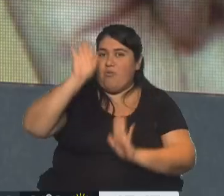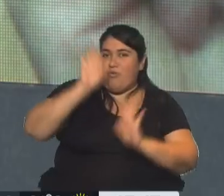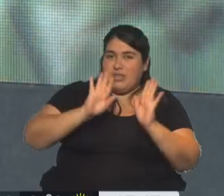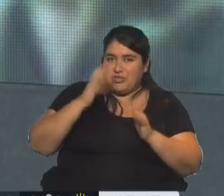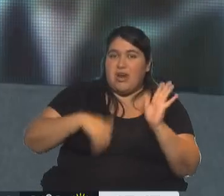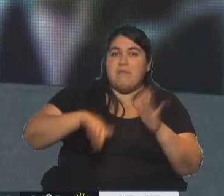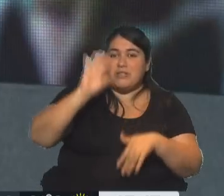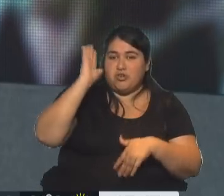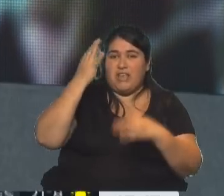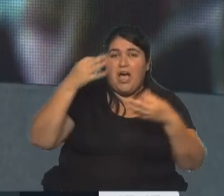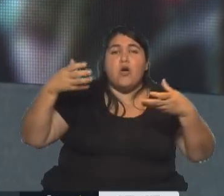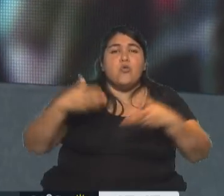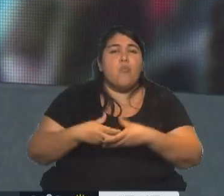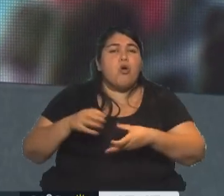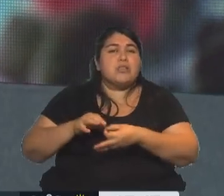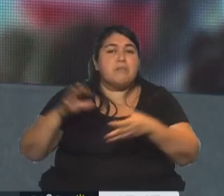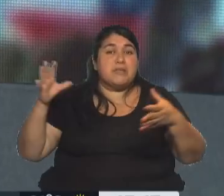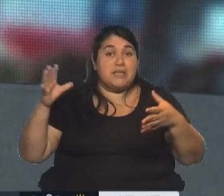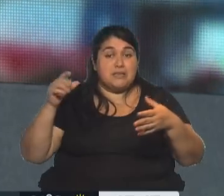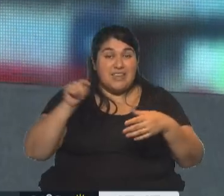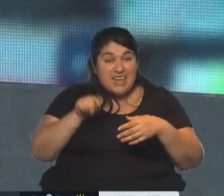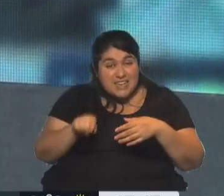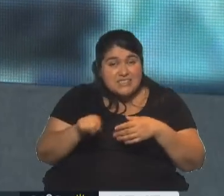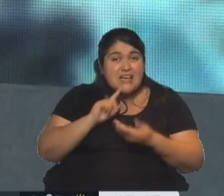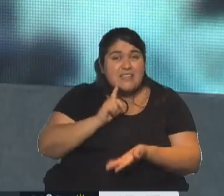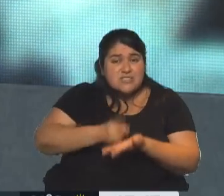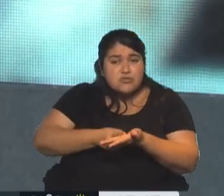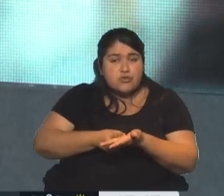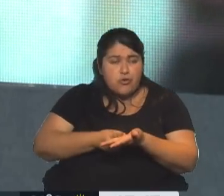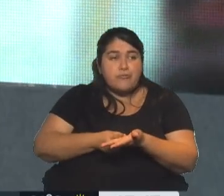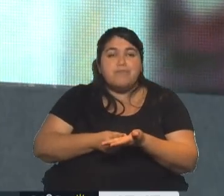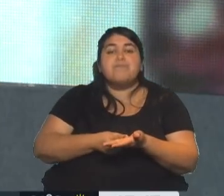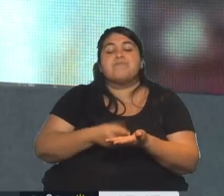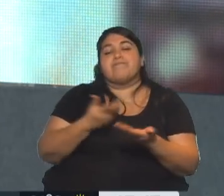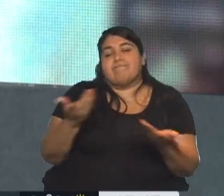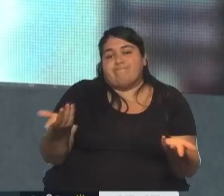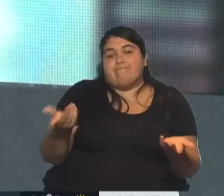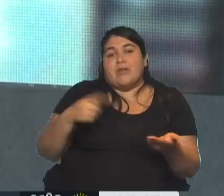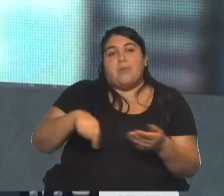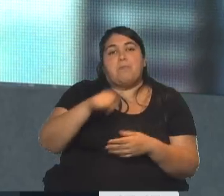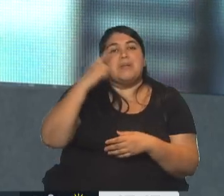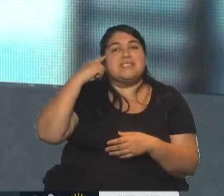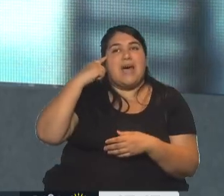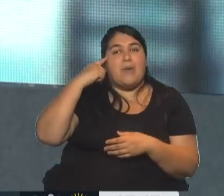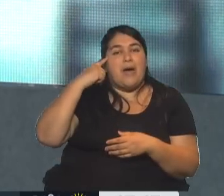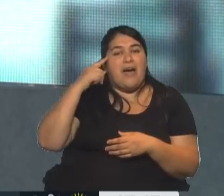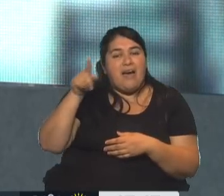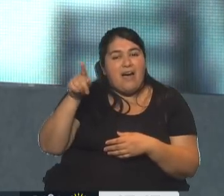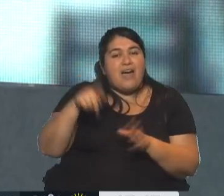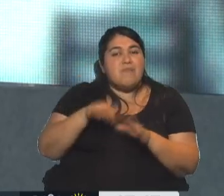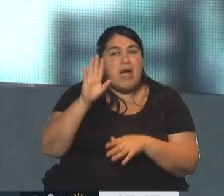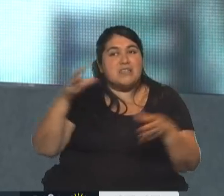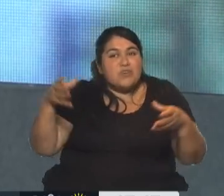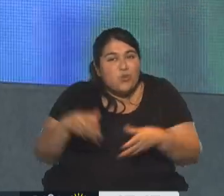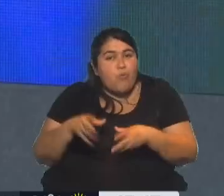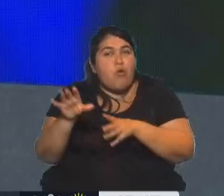mayoritariamente a independientes. ¿Qué pasó con este proceso constituyente? Bueno, la crítica que le hacen a menos quienes pensaban que tenían que ser sobre todo independientes